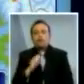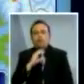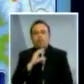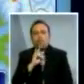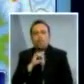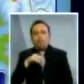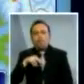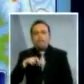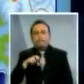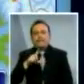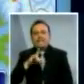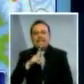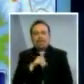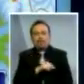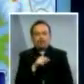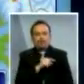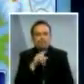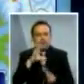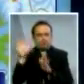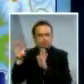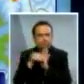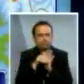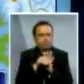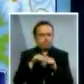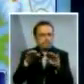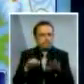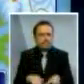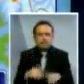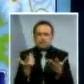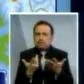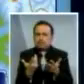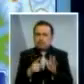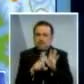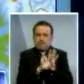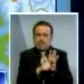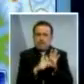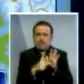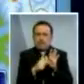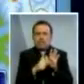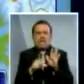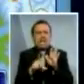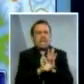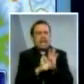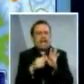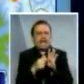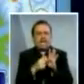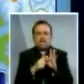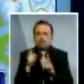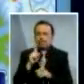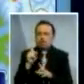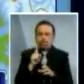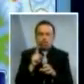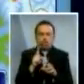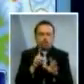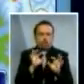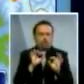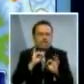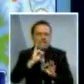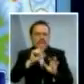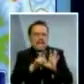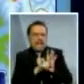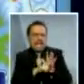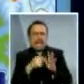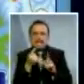europeo, particularmente el modelo español. Y por lo tanto no estamos frente a una ley que sea una ley arbitraria, ilegítima,